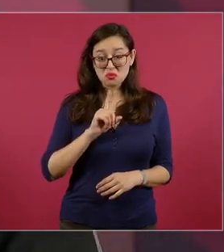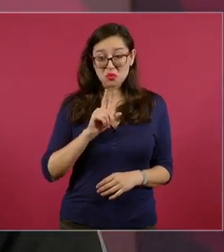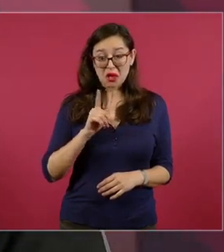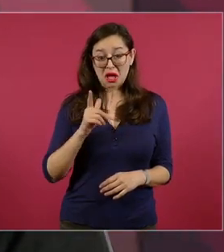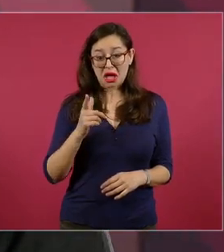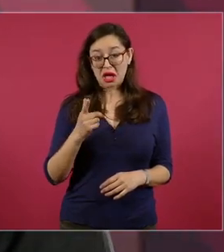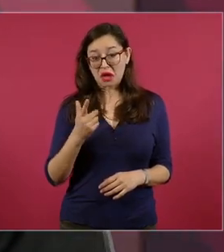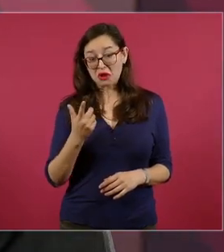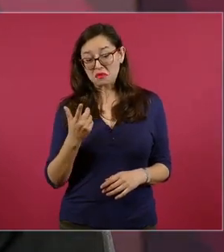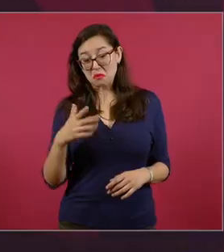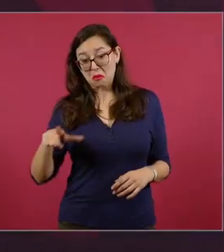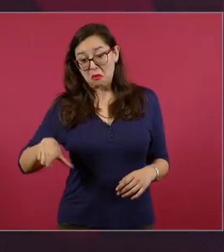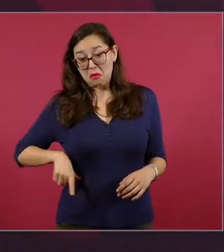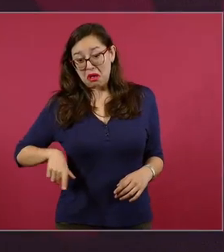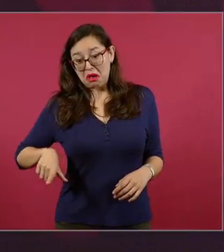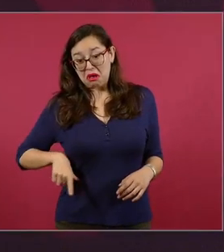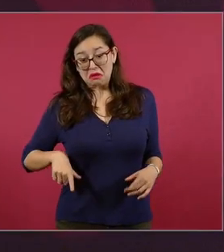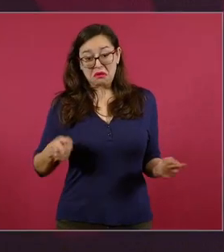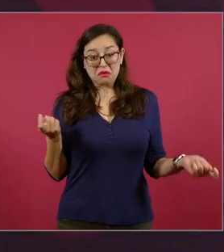nación,